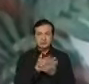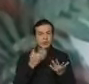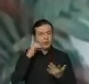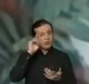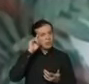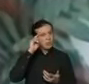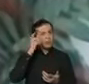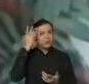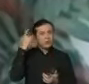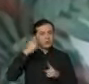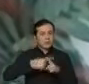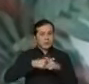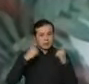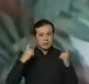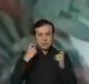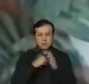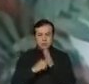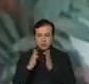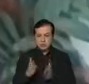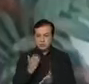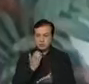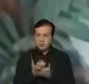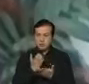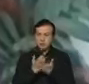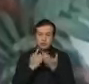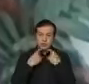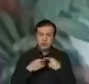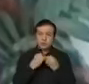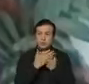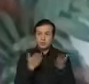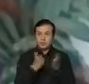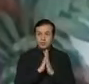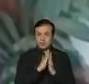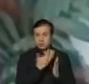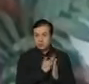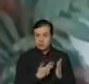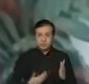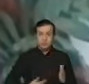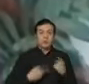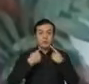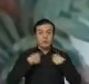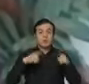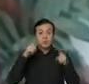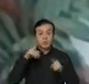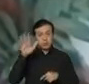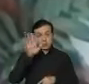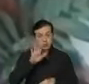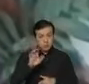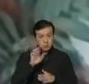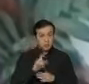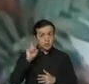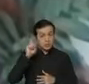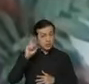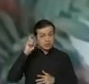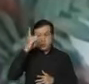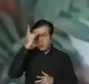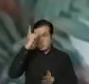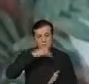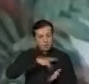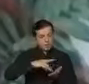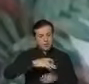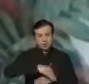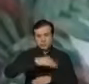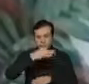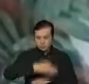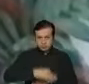acuerdo cuando en marzo me senté al lado del ministro de Economía por petición del presidente, a decirles a los ecuatorianos, ecuatorianos, tenemos que honrar nuestra deuda.